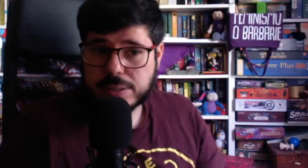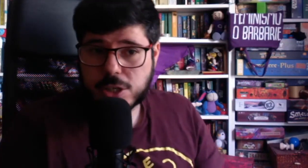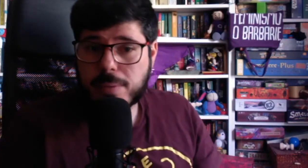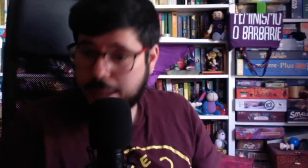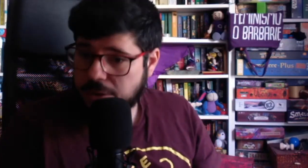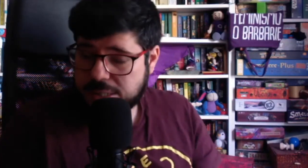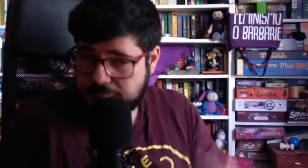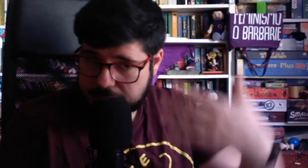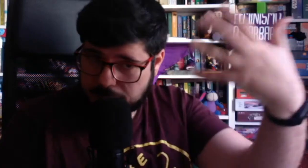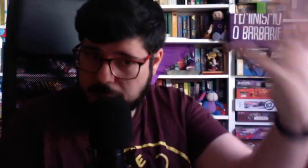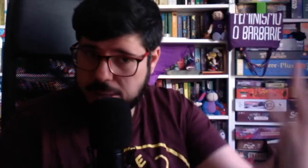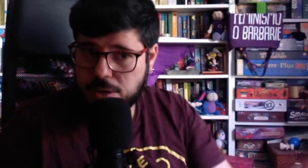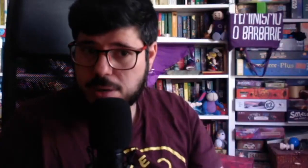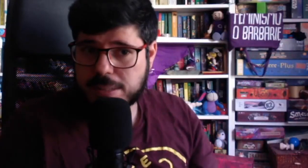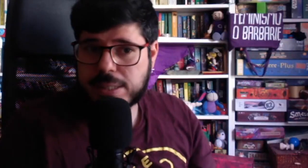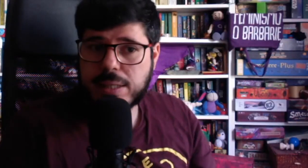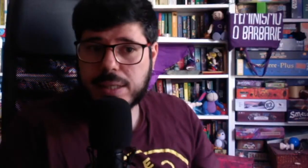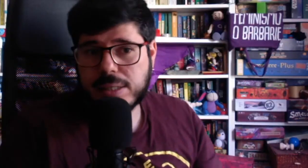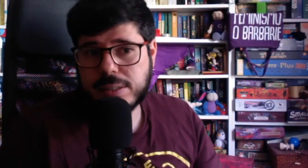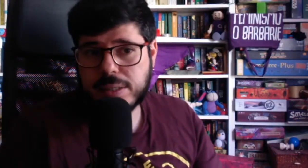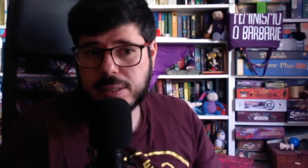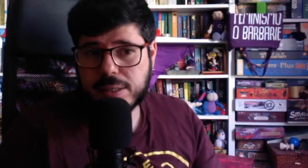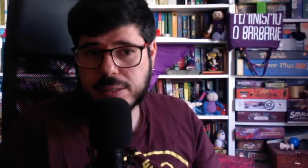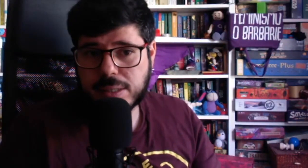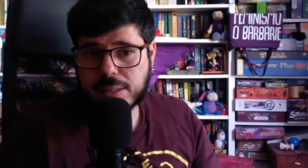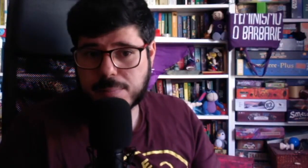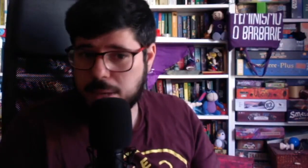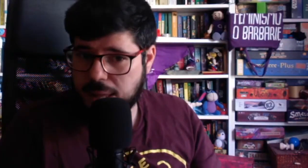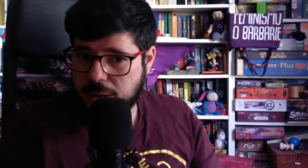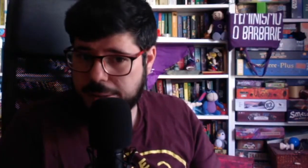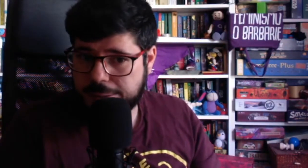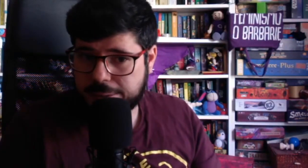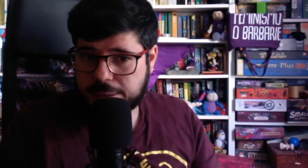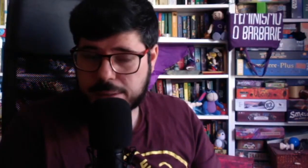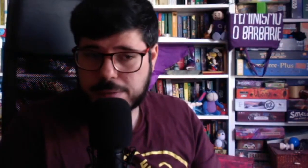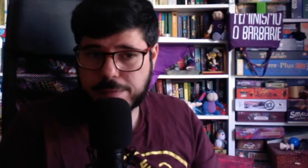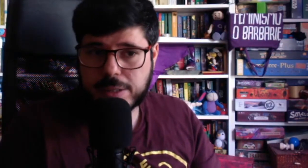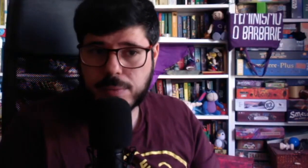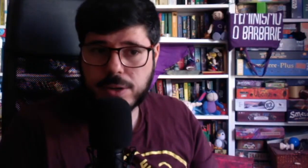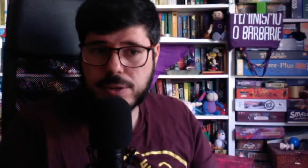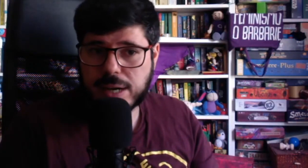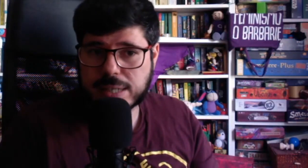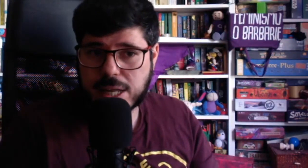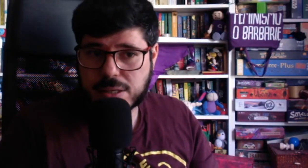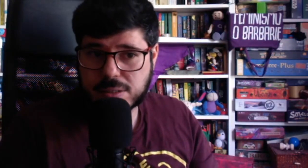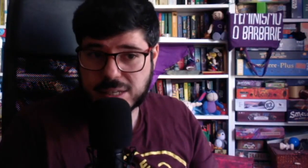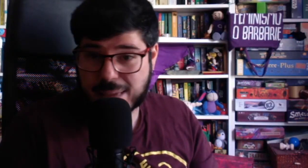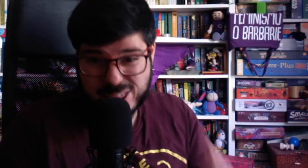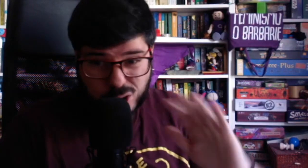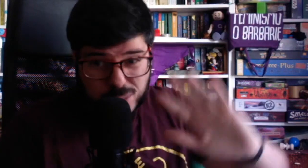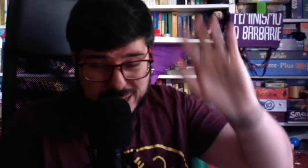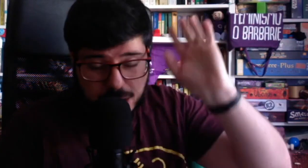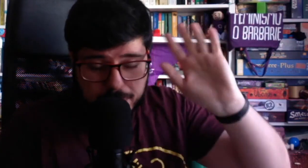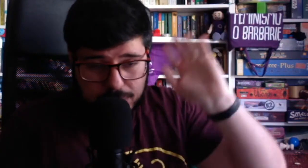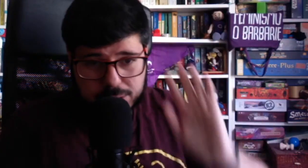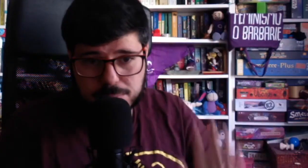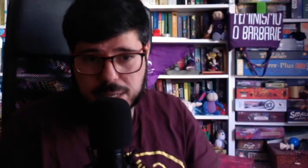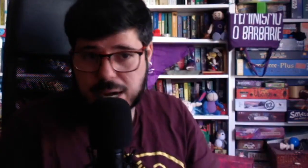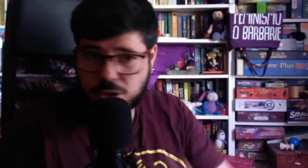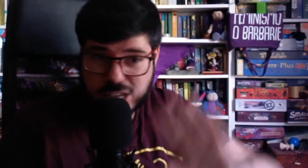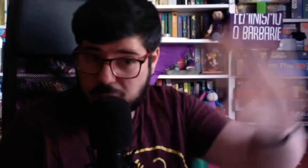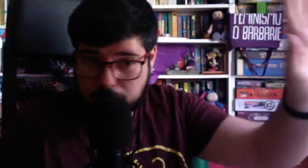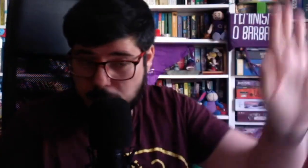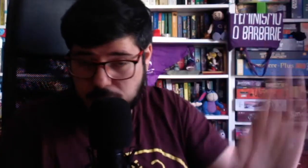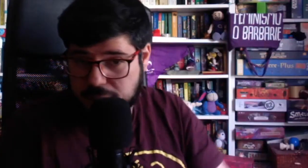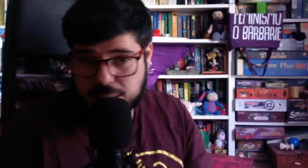qué el señor vaquero este que es el mayor representante de este de este de esta movida no del frente obrero de las narices que ya he mencionado demasiado para lo que